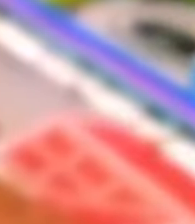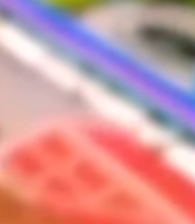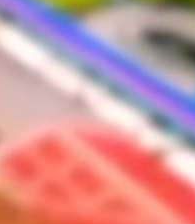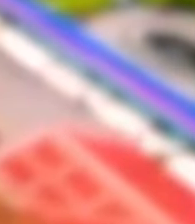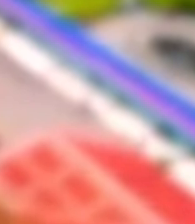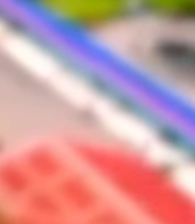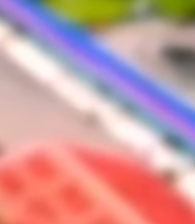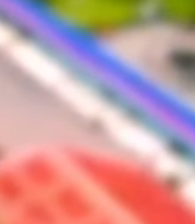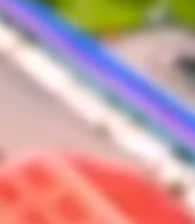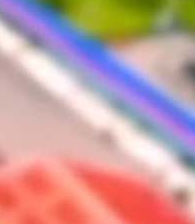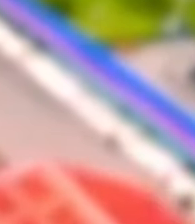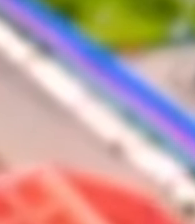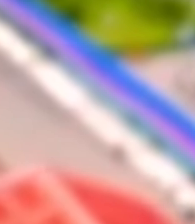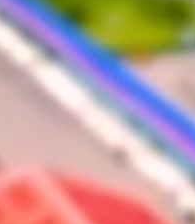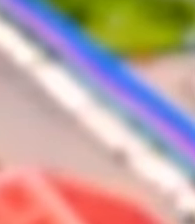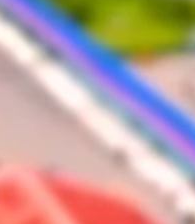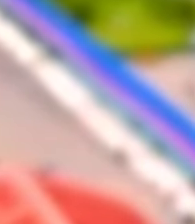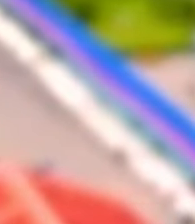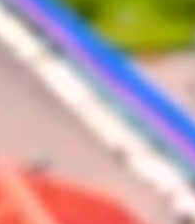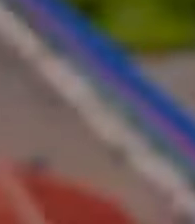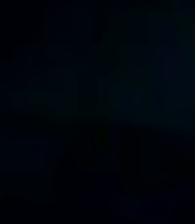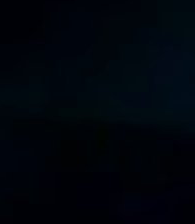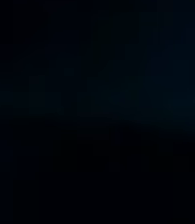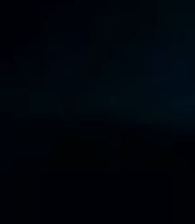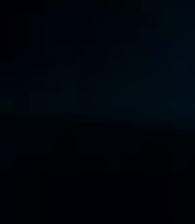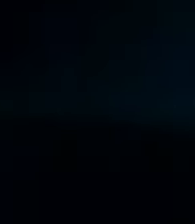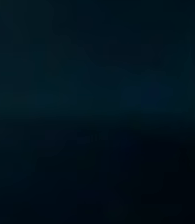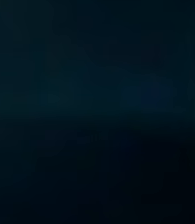TV Perú, nos une.